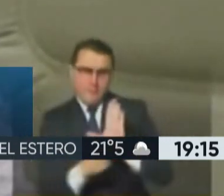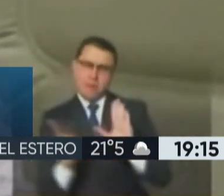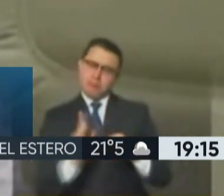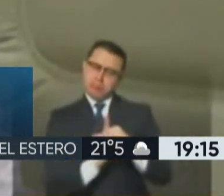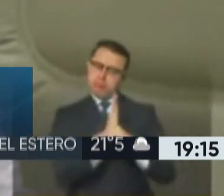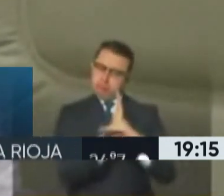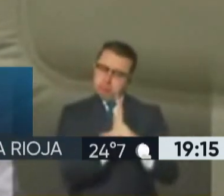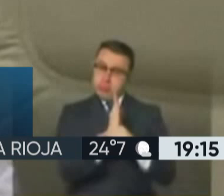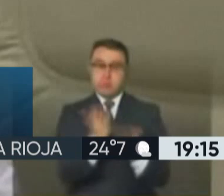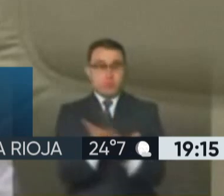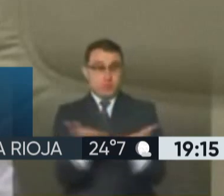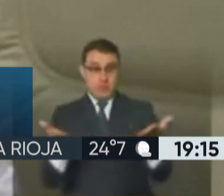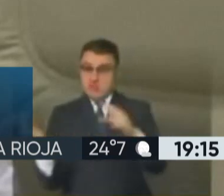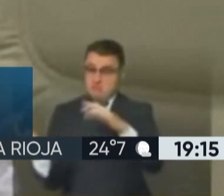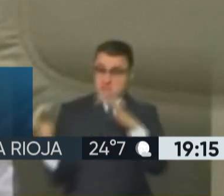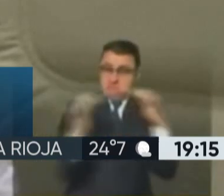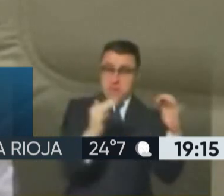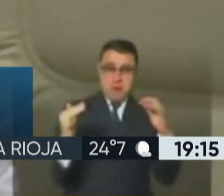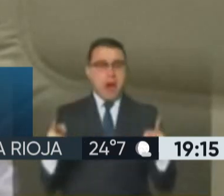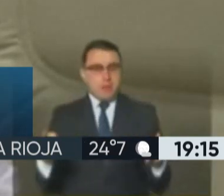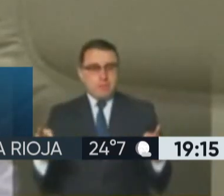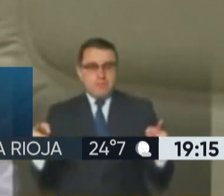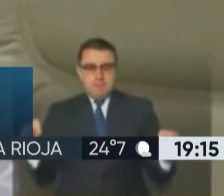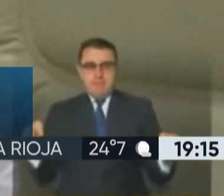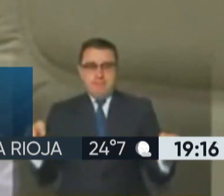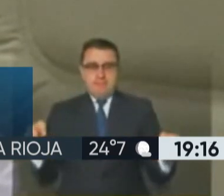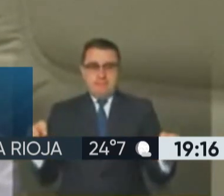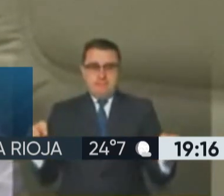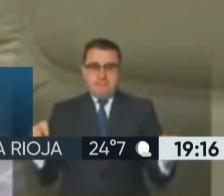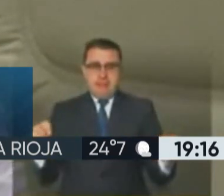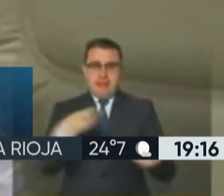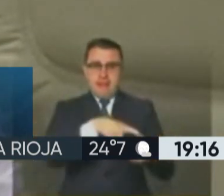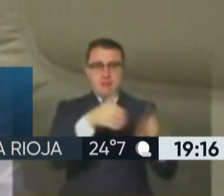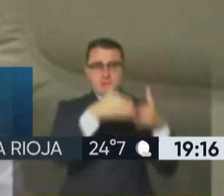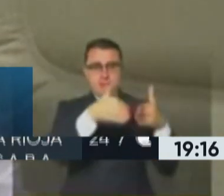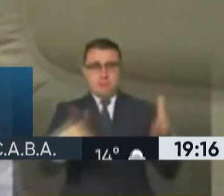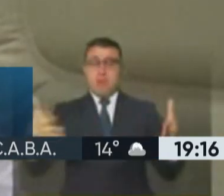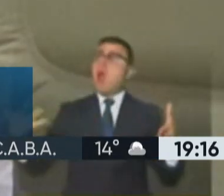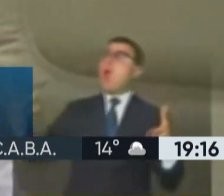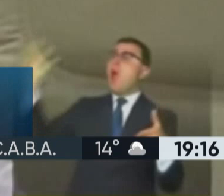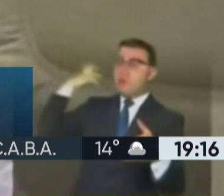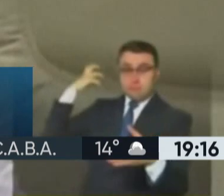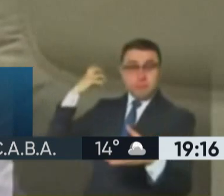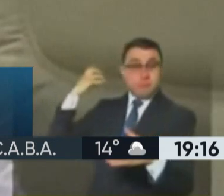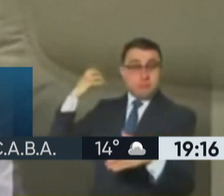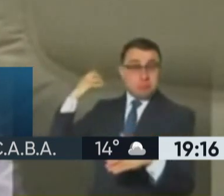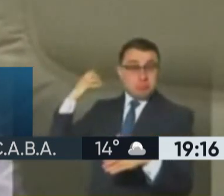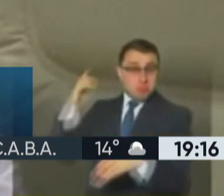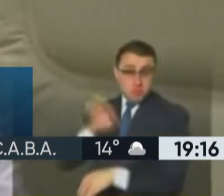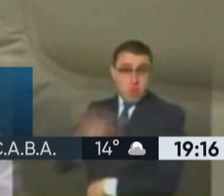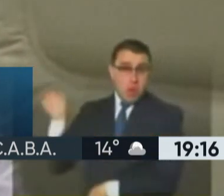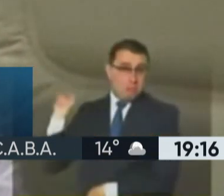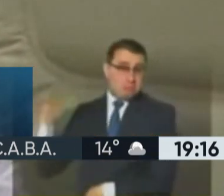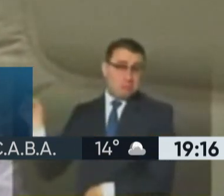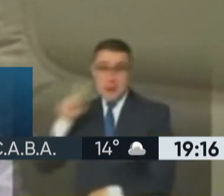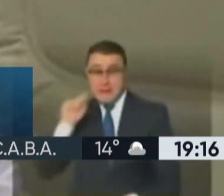ustedes a un cese al fuego, a un punto que nunca habían experimentado en los diálogos, a un cese al